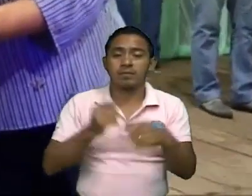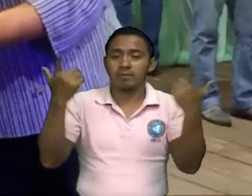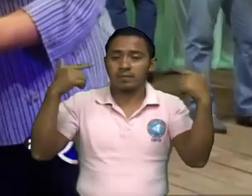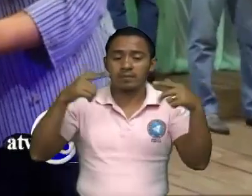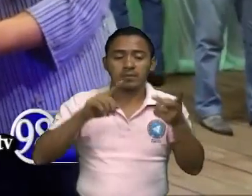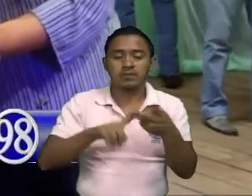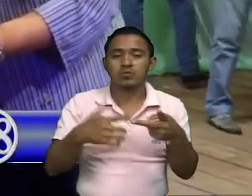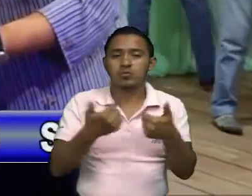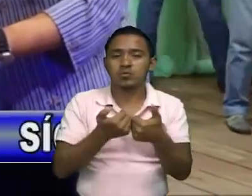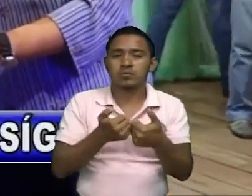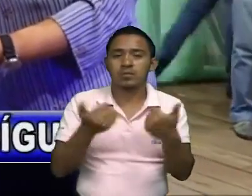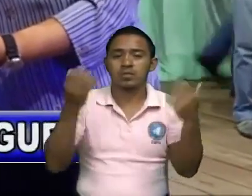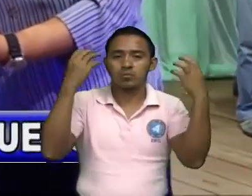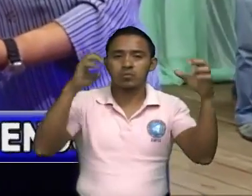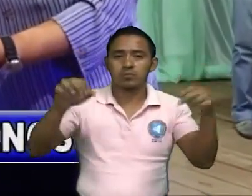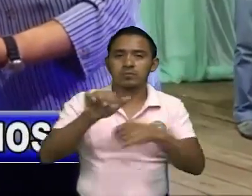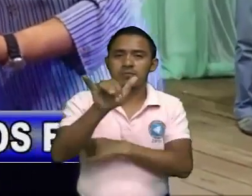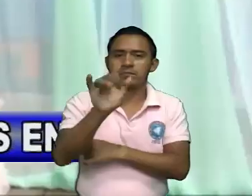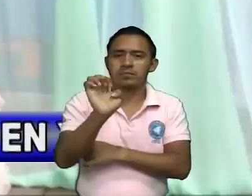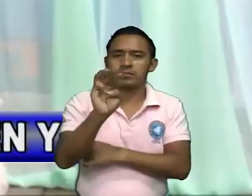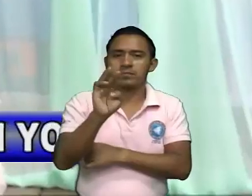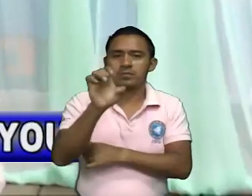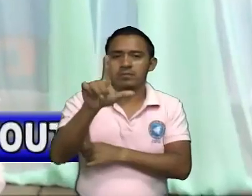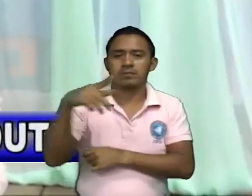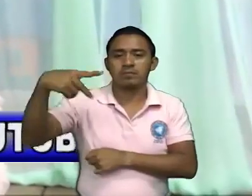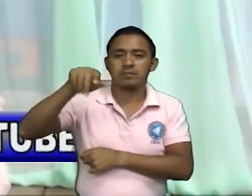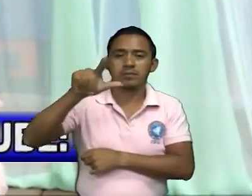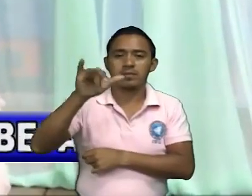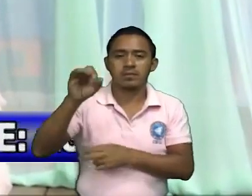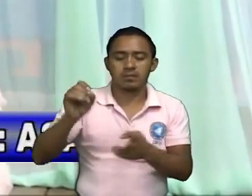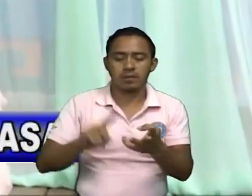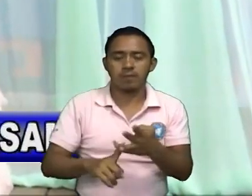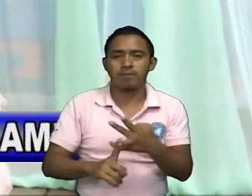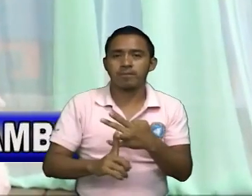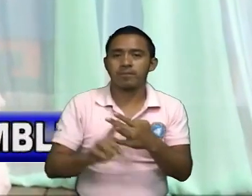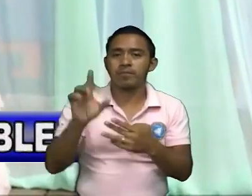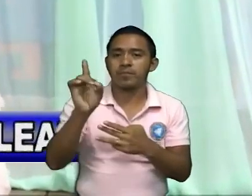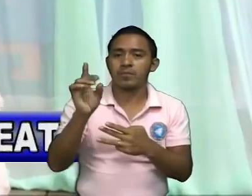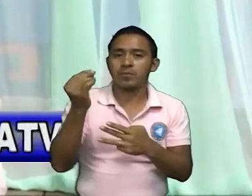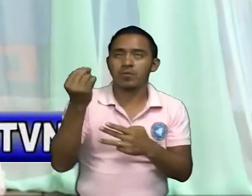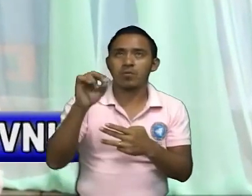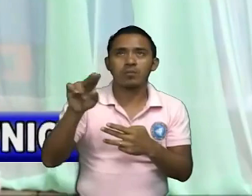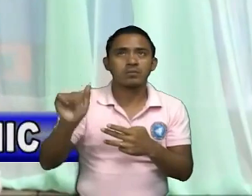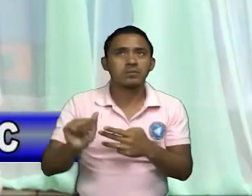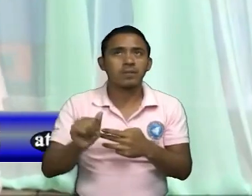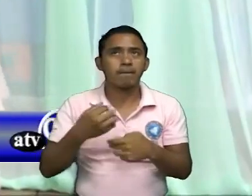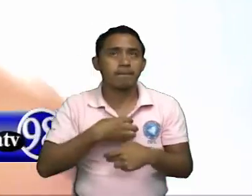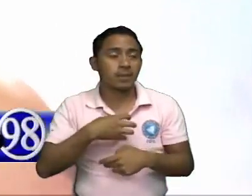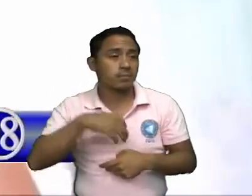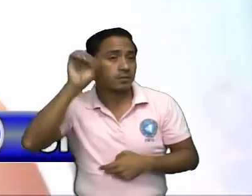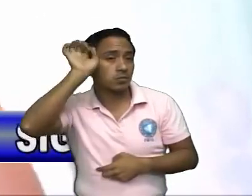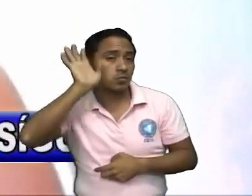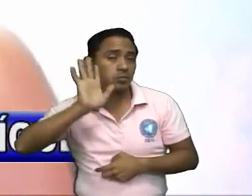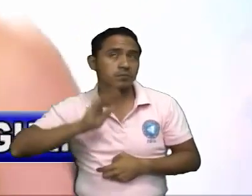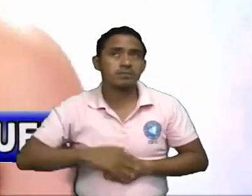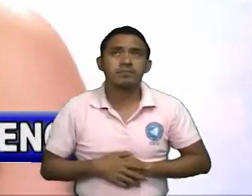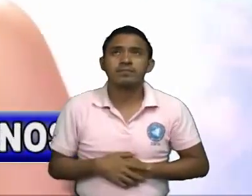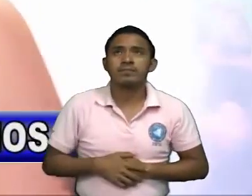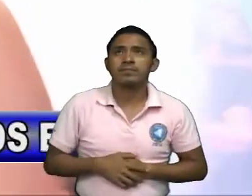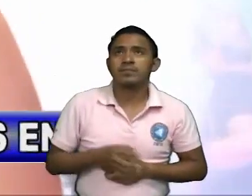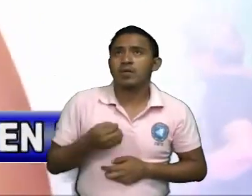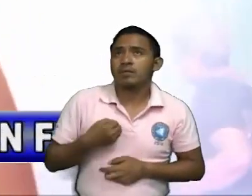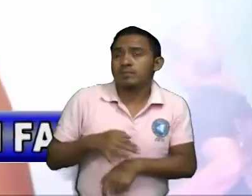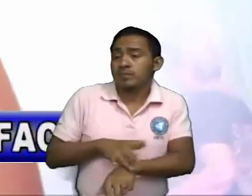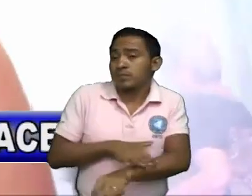de la cultura la señorita Yemel Guadalupe Palacios y Dolia Patricia Requene, novia del turismo. Me siento muy orgullosa